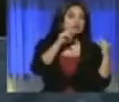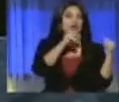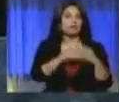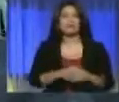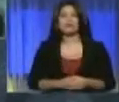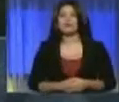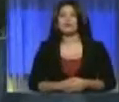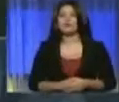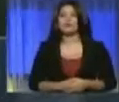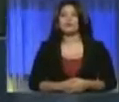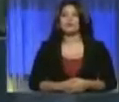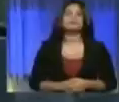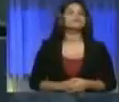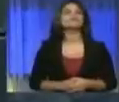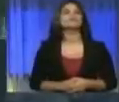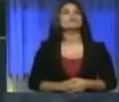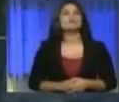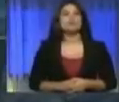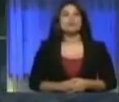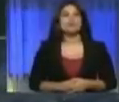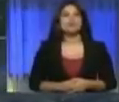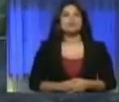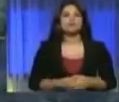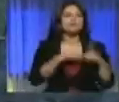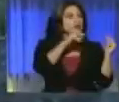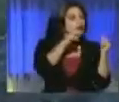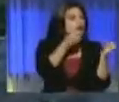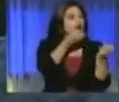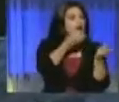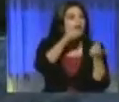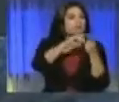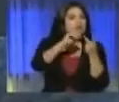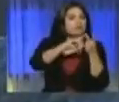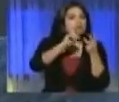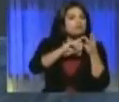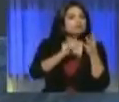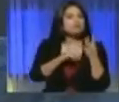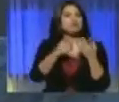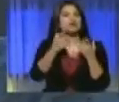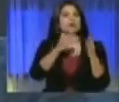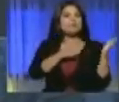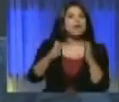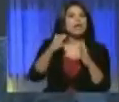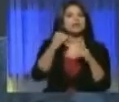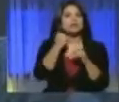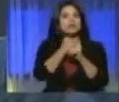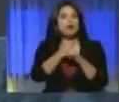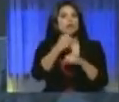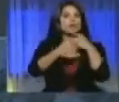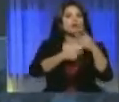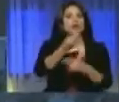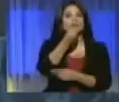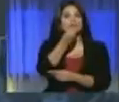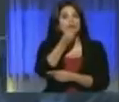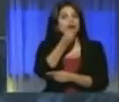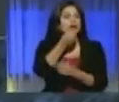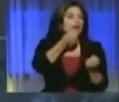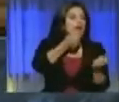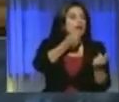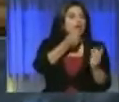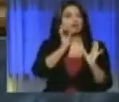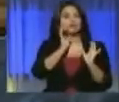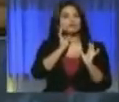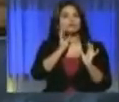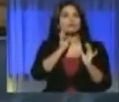con comentarios de todos los días, sus planes de producción alimentaria, la conducta